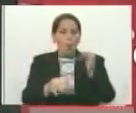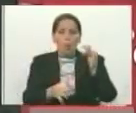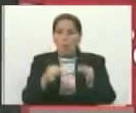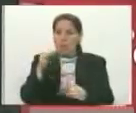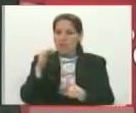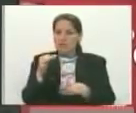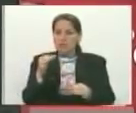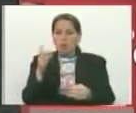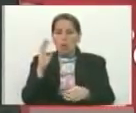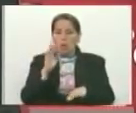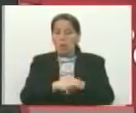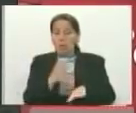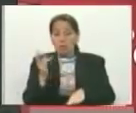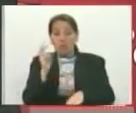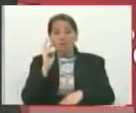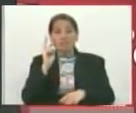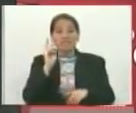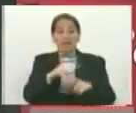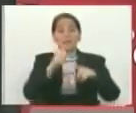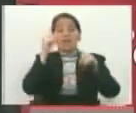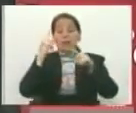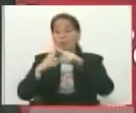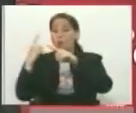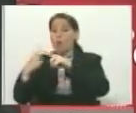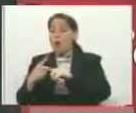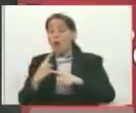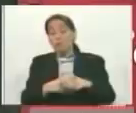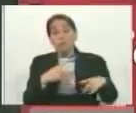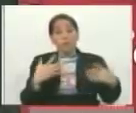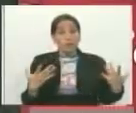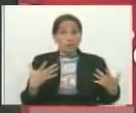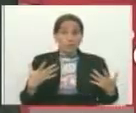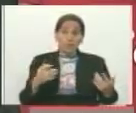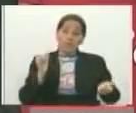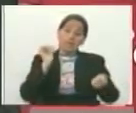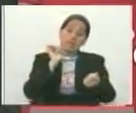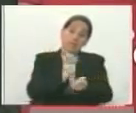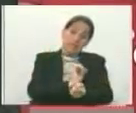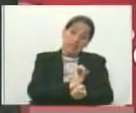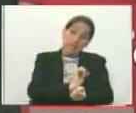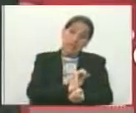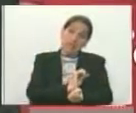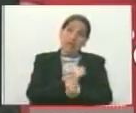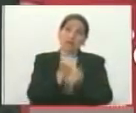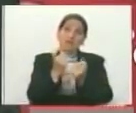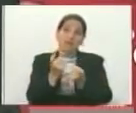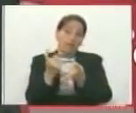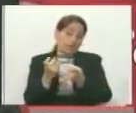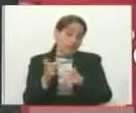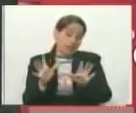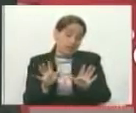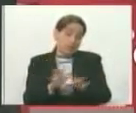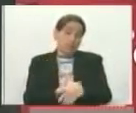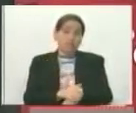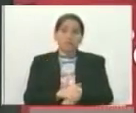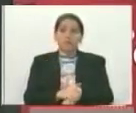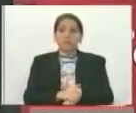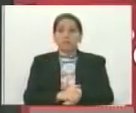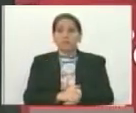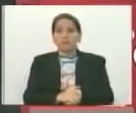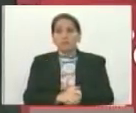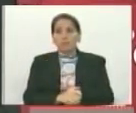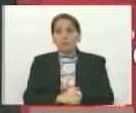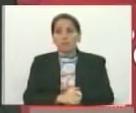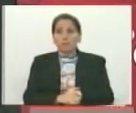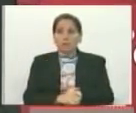en flagrancia. ¿Que no se ha podido materializar la detención? Bueno, un día viene, todo,